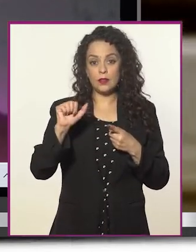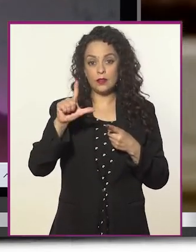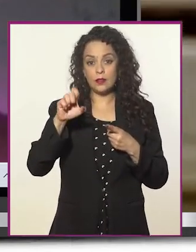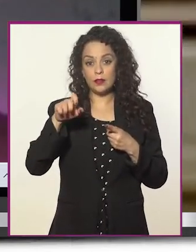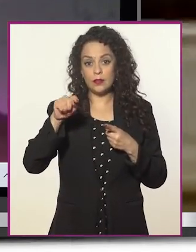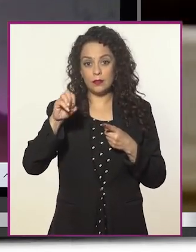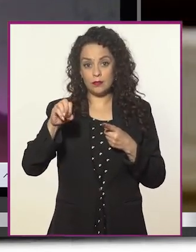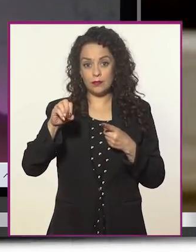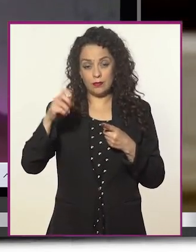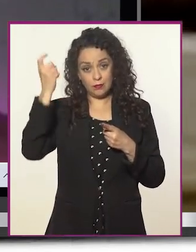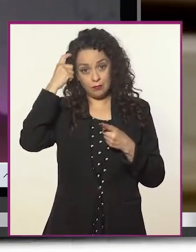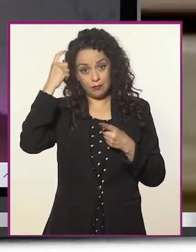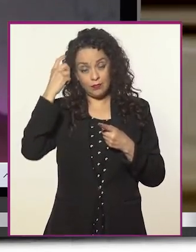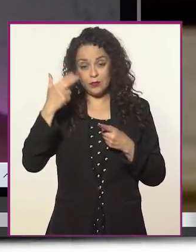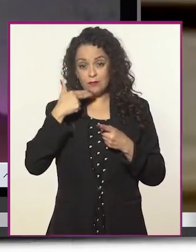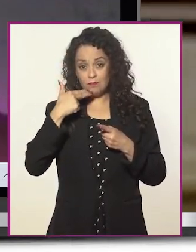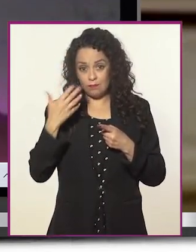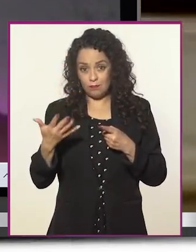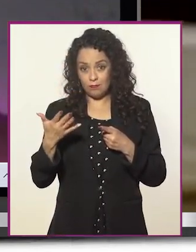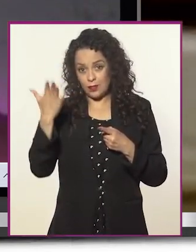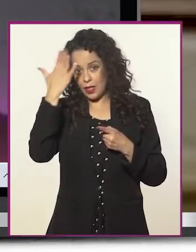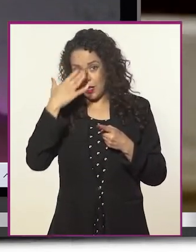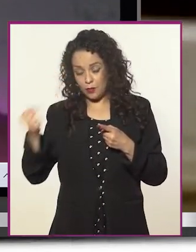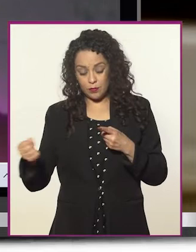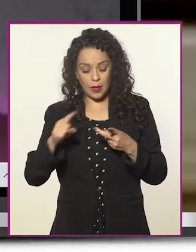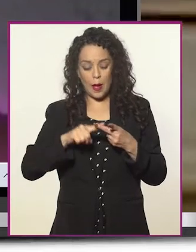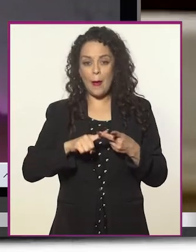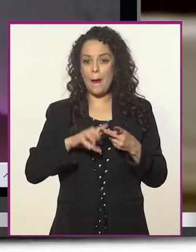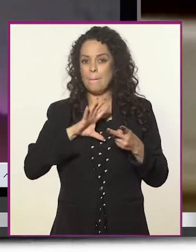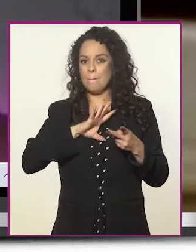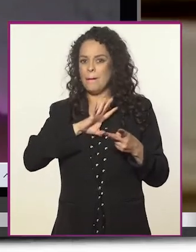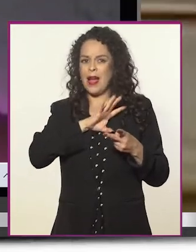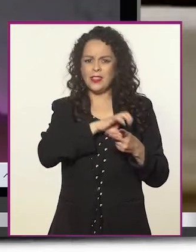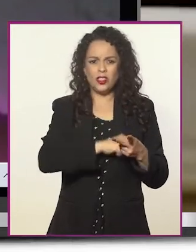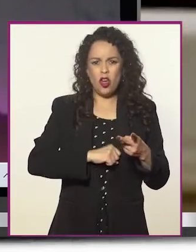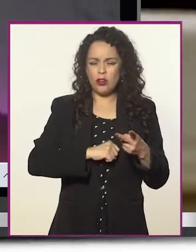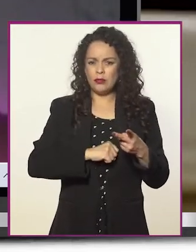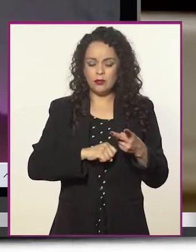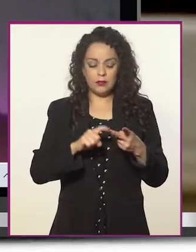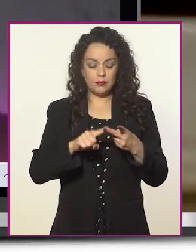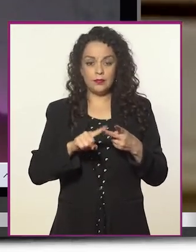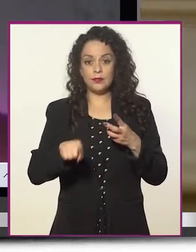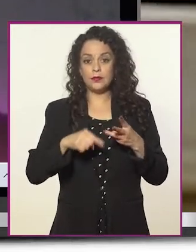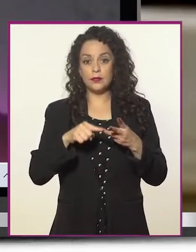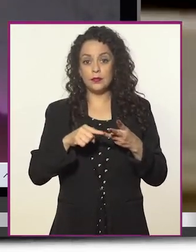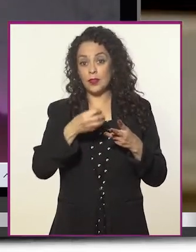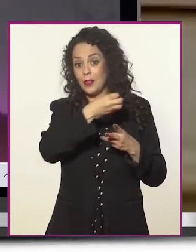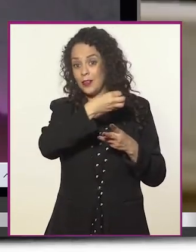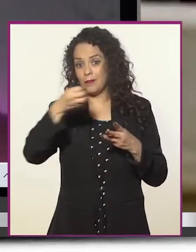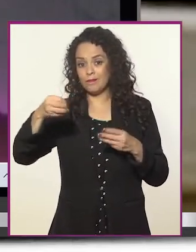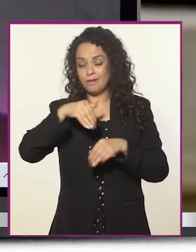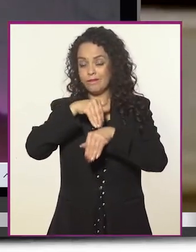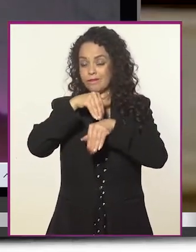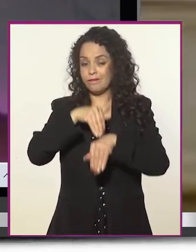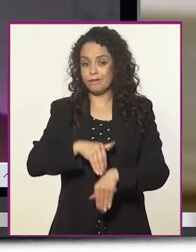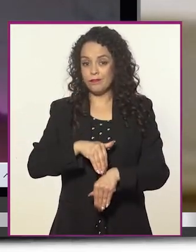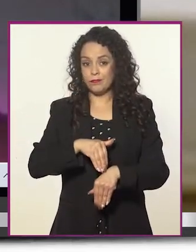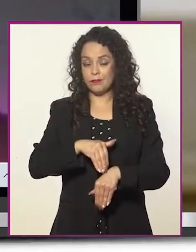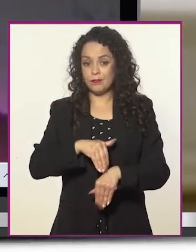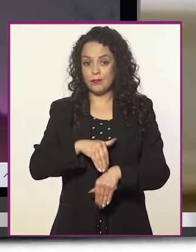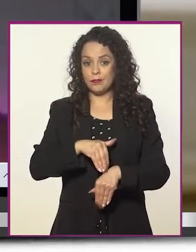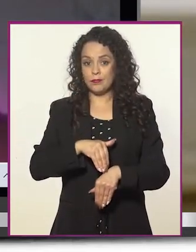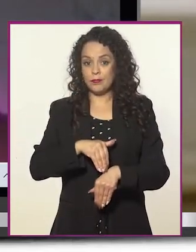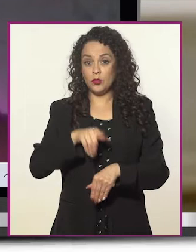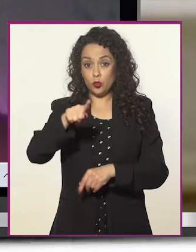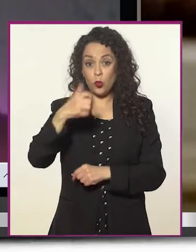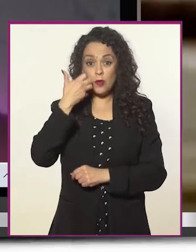requiere pasión, pero por encima de todo eso se requiere disciplina.